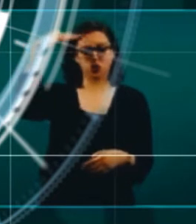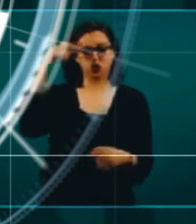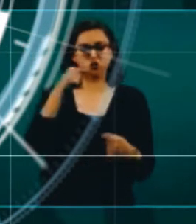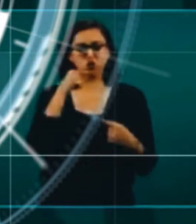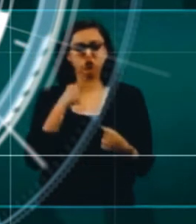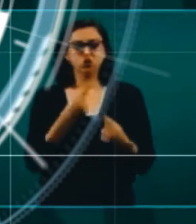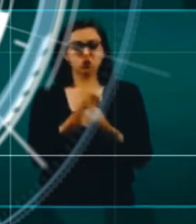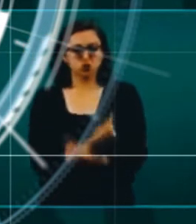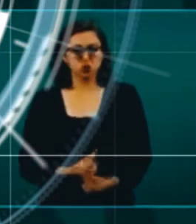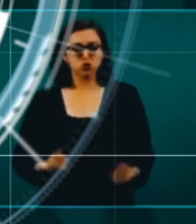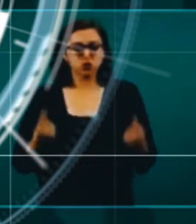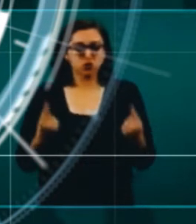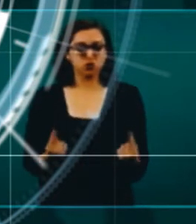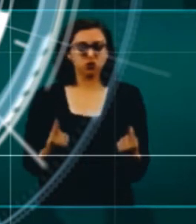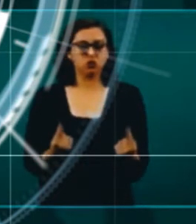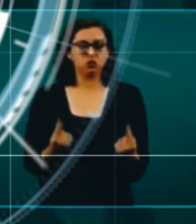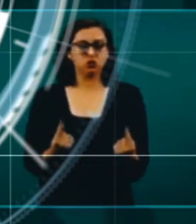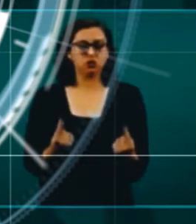lo mismo,